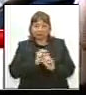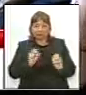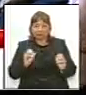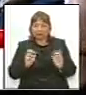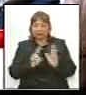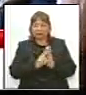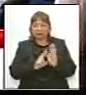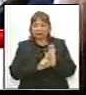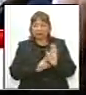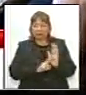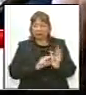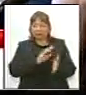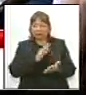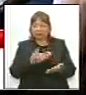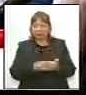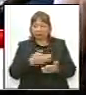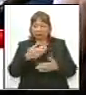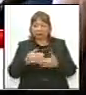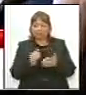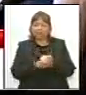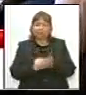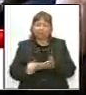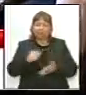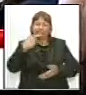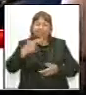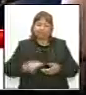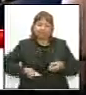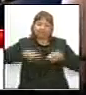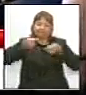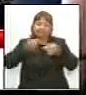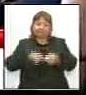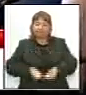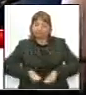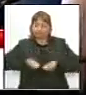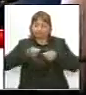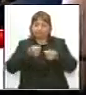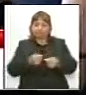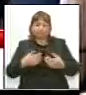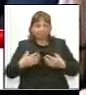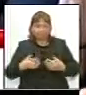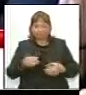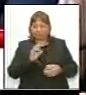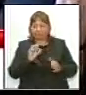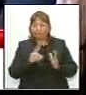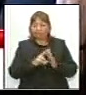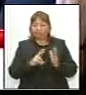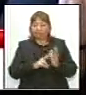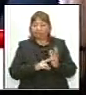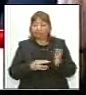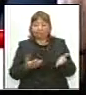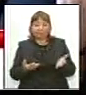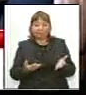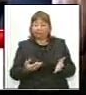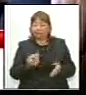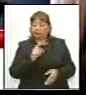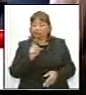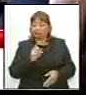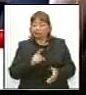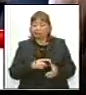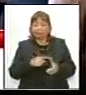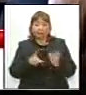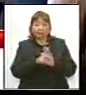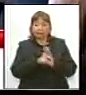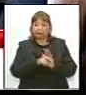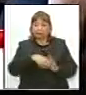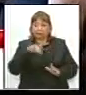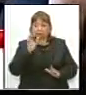reglamenta. Todas las semanas estamos insistiendo con el Ministerio de Salud y no se reglamenta. No se reglamenta tampoco una ley que